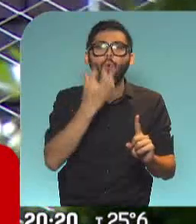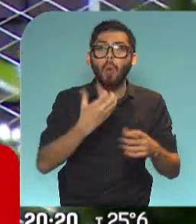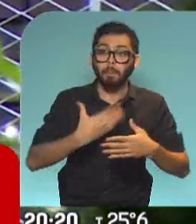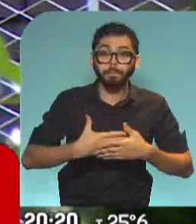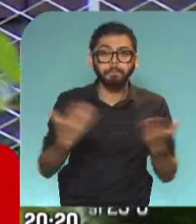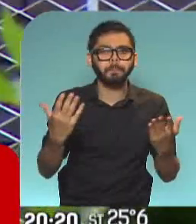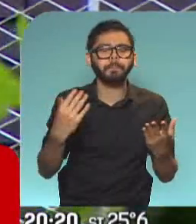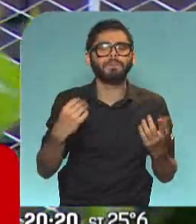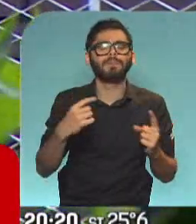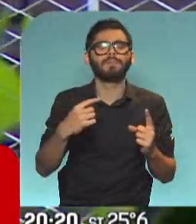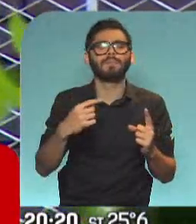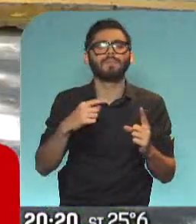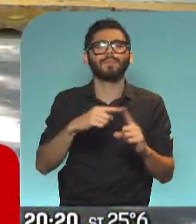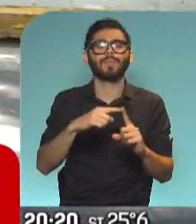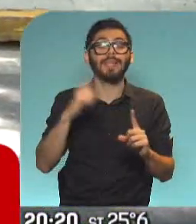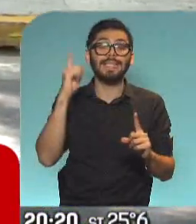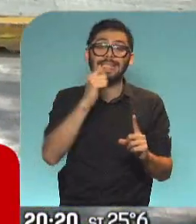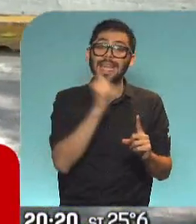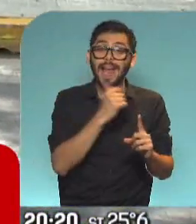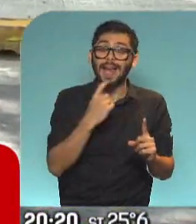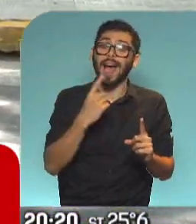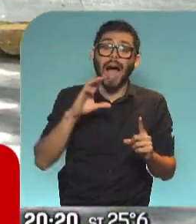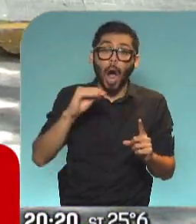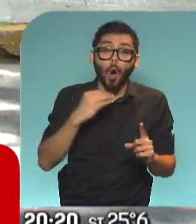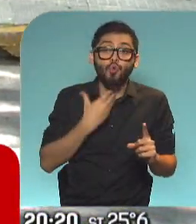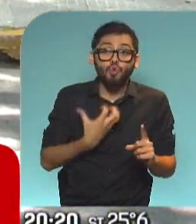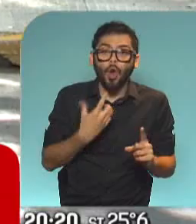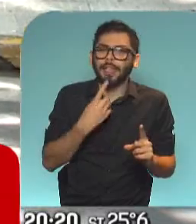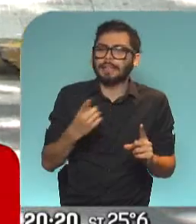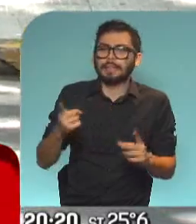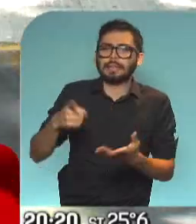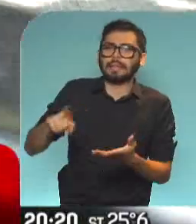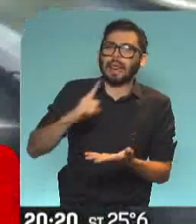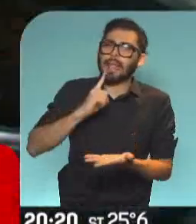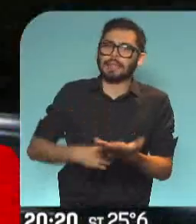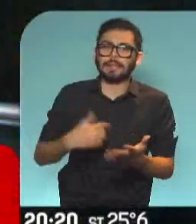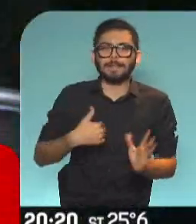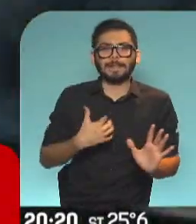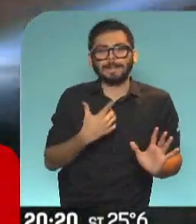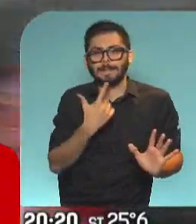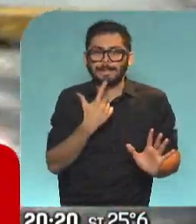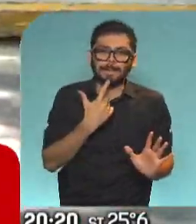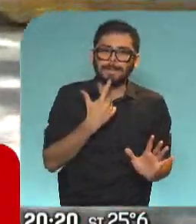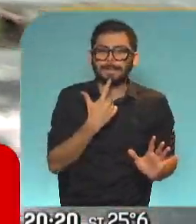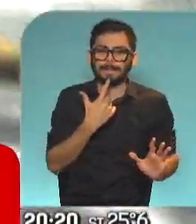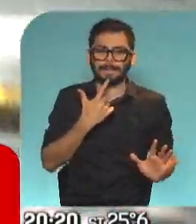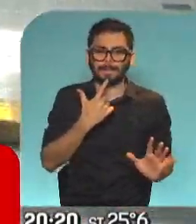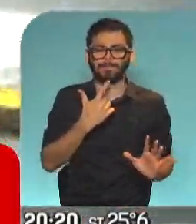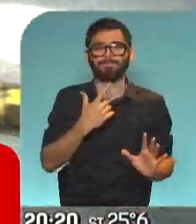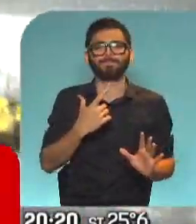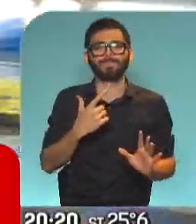manifestaba con incomodidad respecto a las decisiones que se estaban adoptando para cuidar la salud de